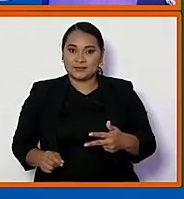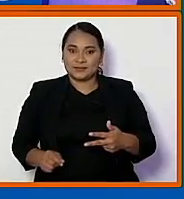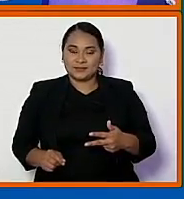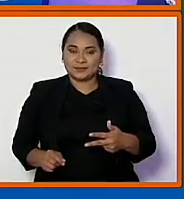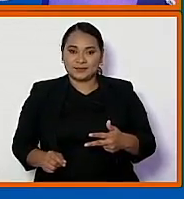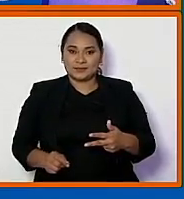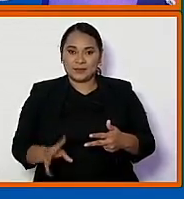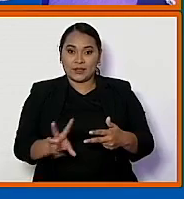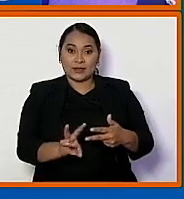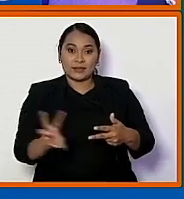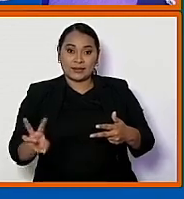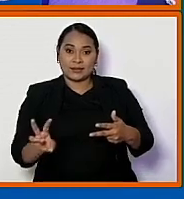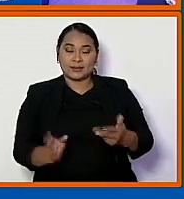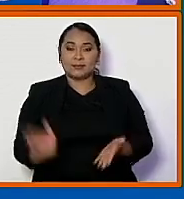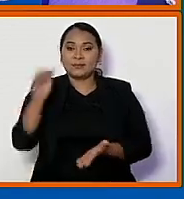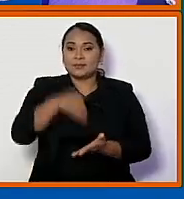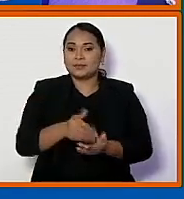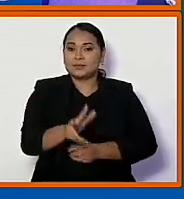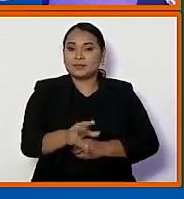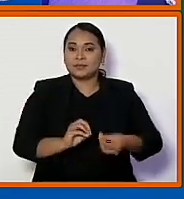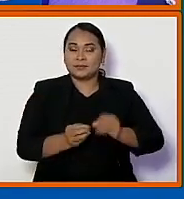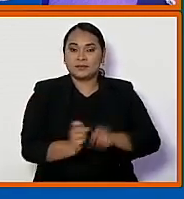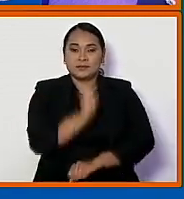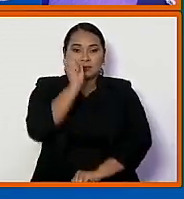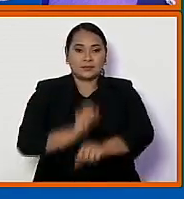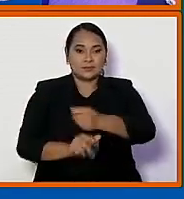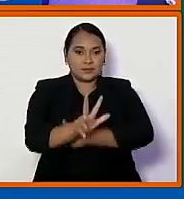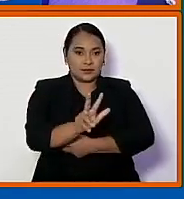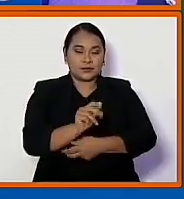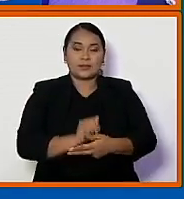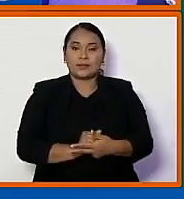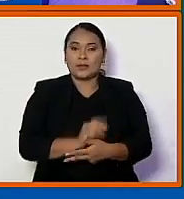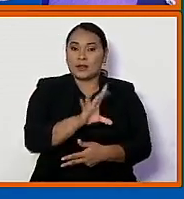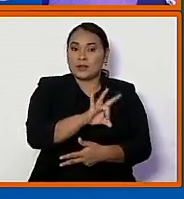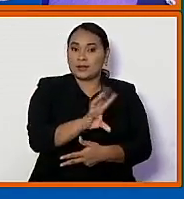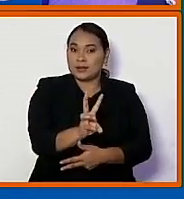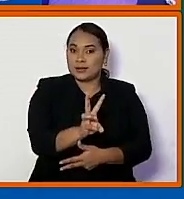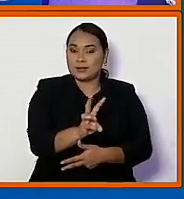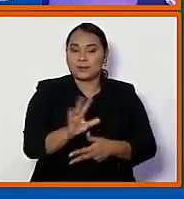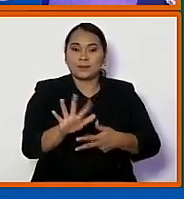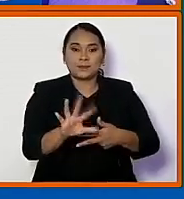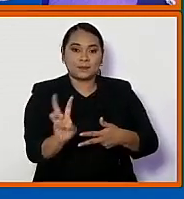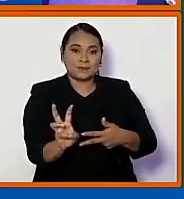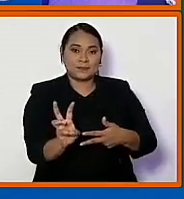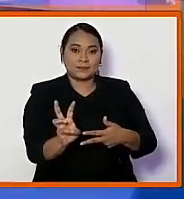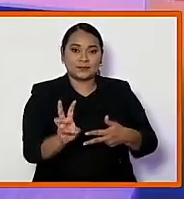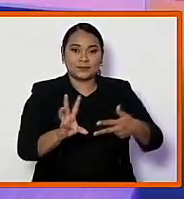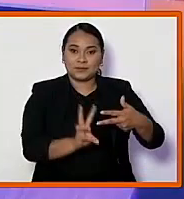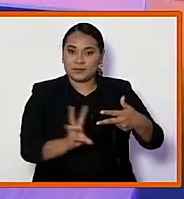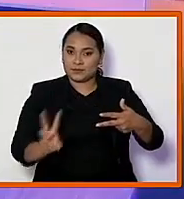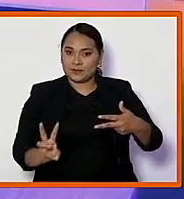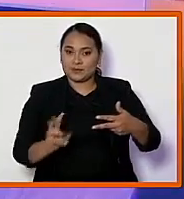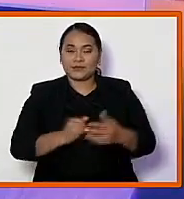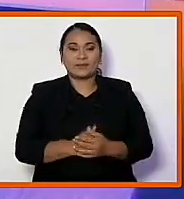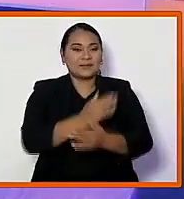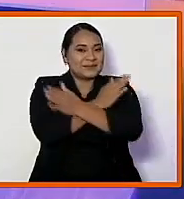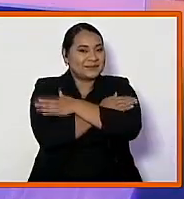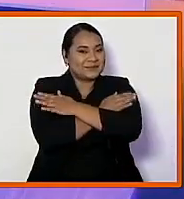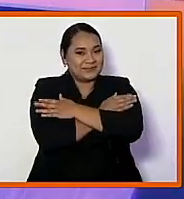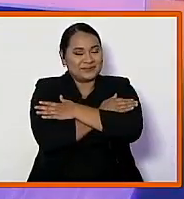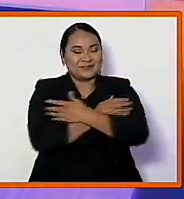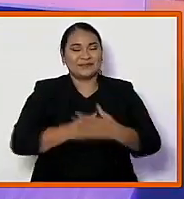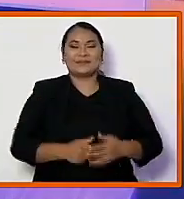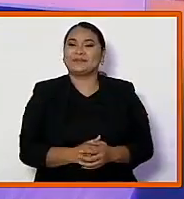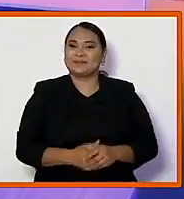El 66, los números ganadores para Pega 3 son 86, 56 y 66. Muchas felicidades.